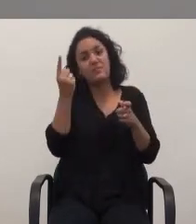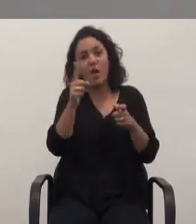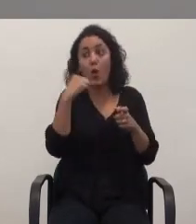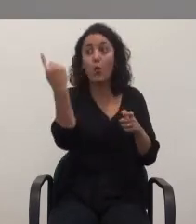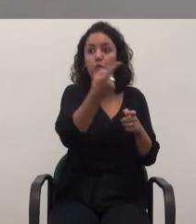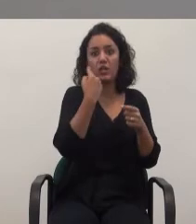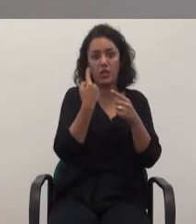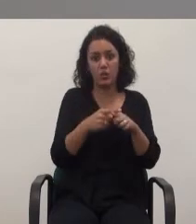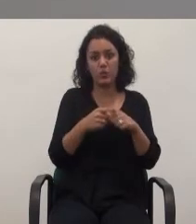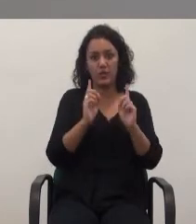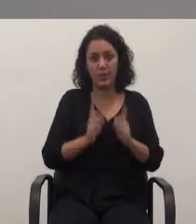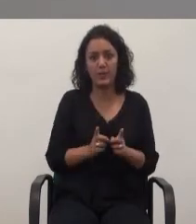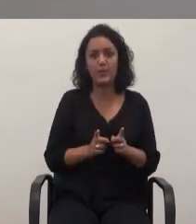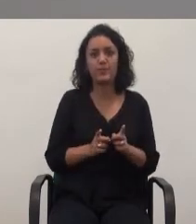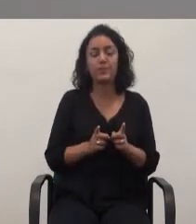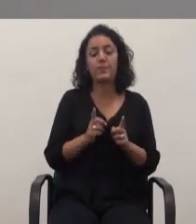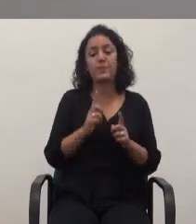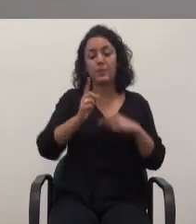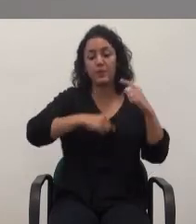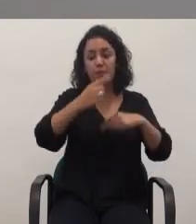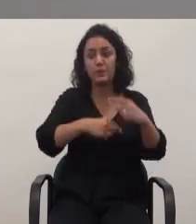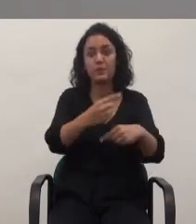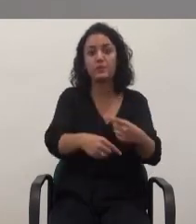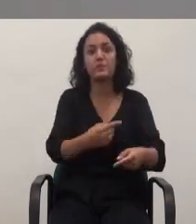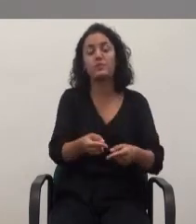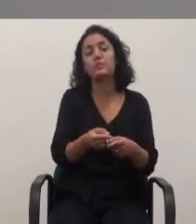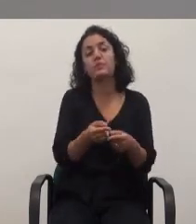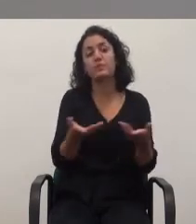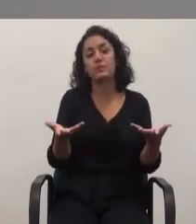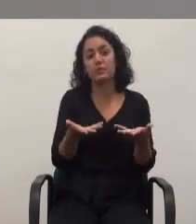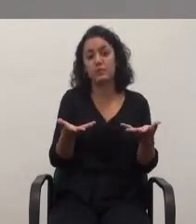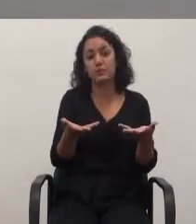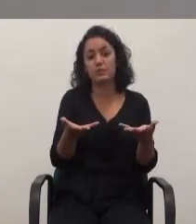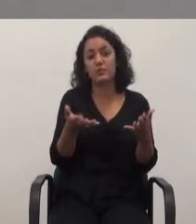vez, hay que seguir dándole continuidad a un programa fase B que